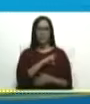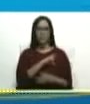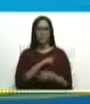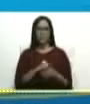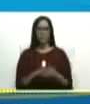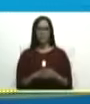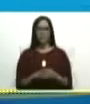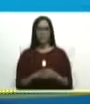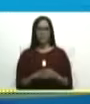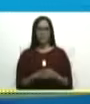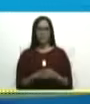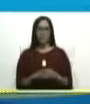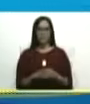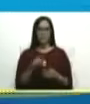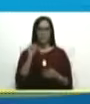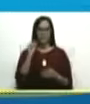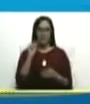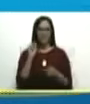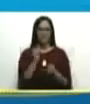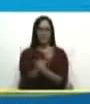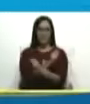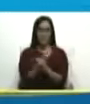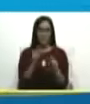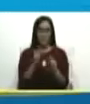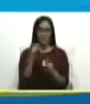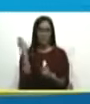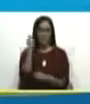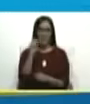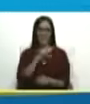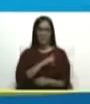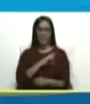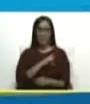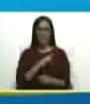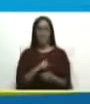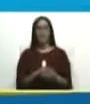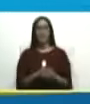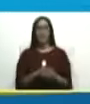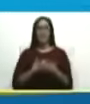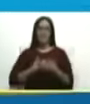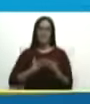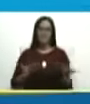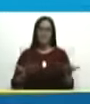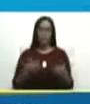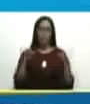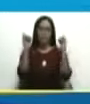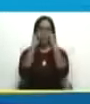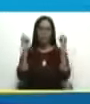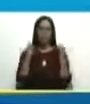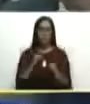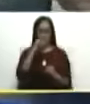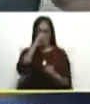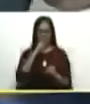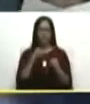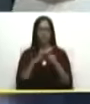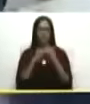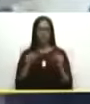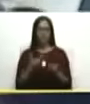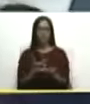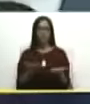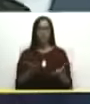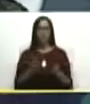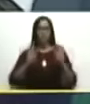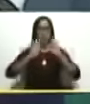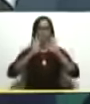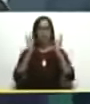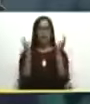Casi terminando el mes de enero, les deseo un bendecido y feliz año a todos y a todas, a su familia,